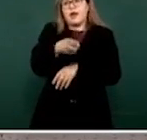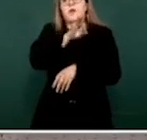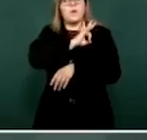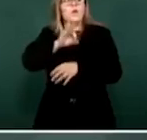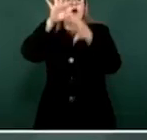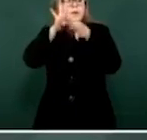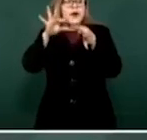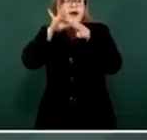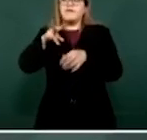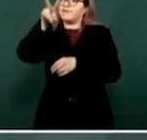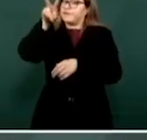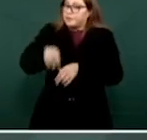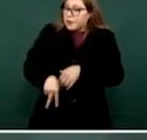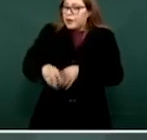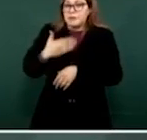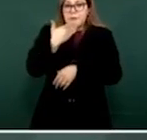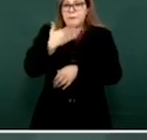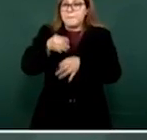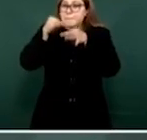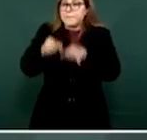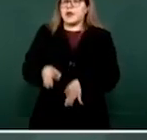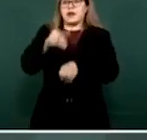no, que